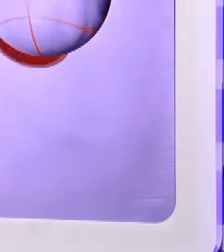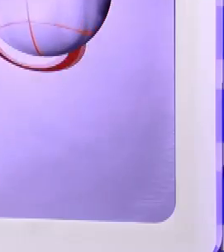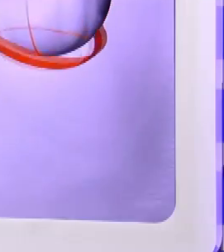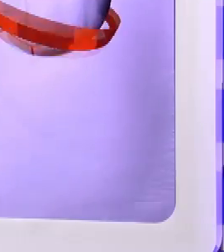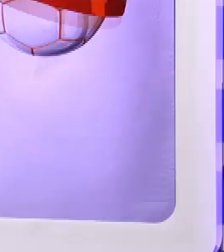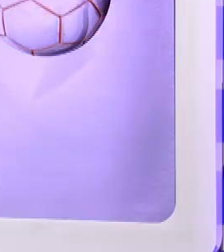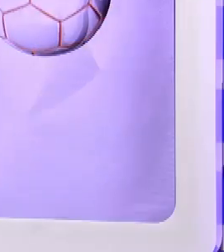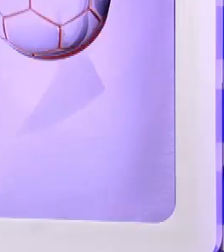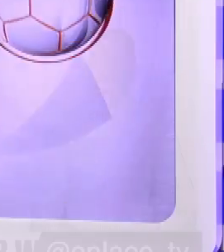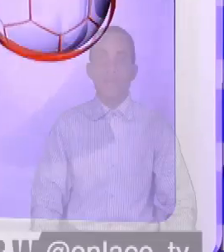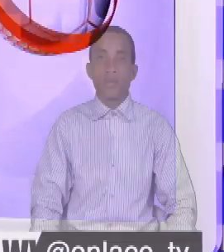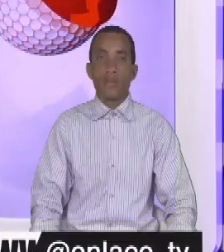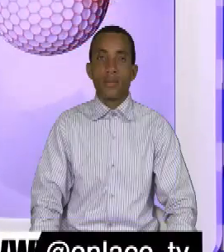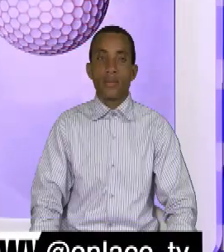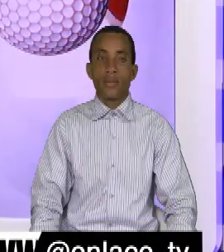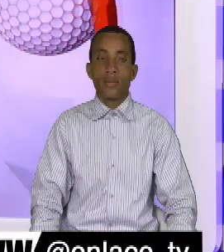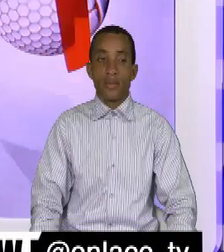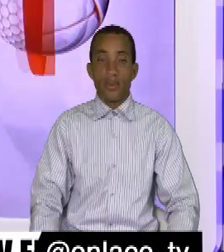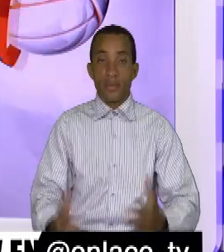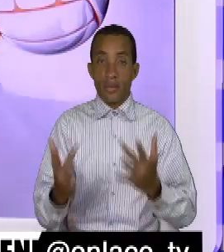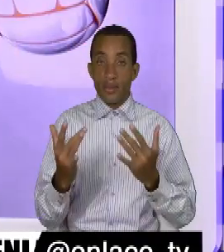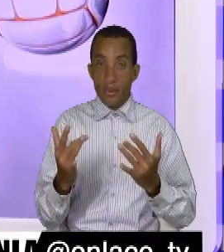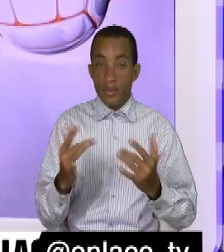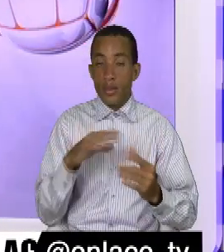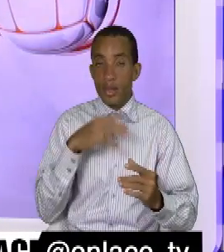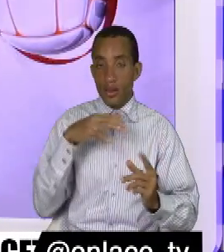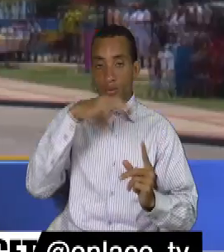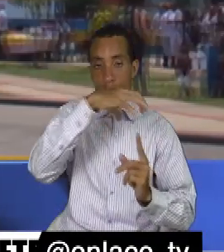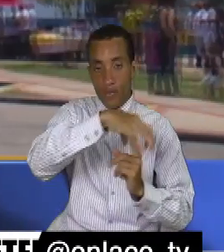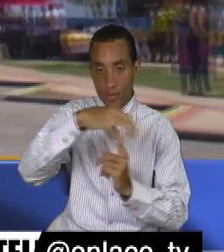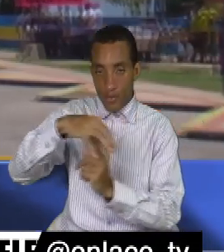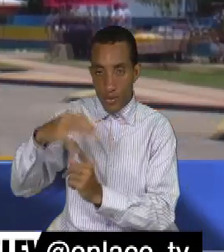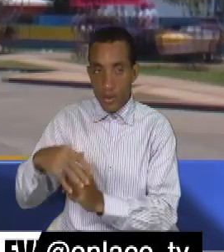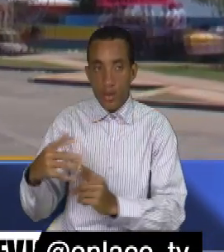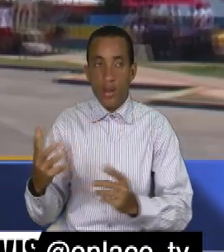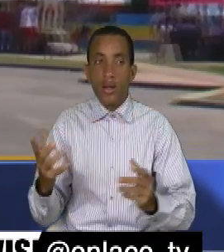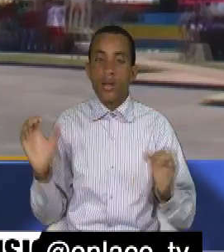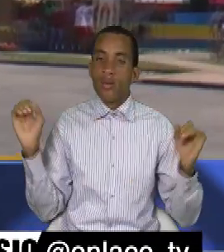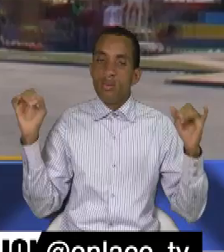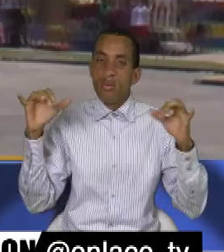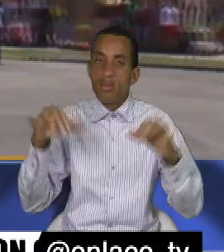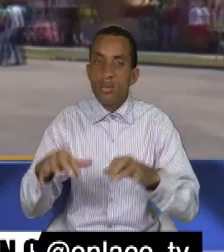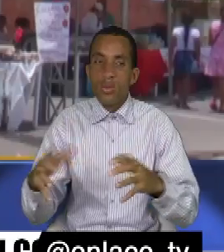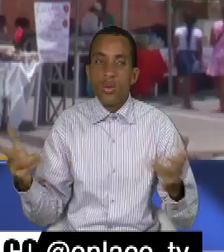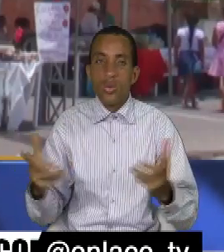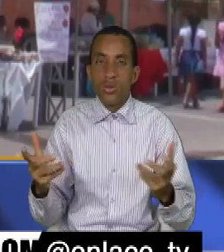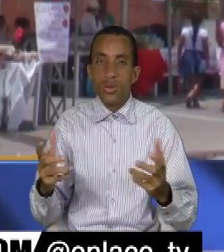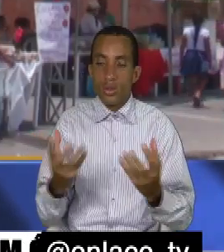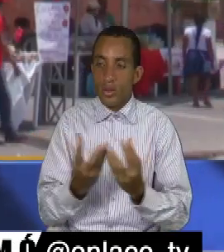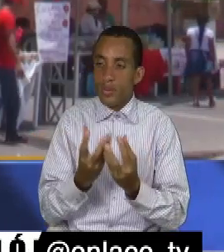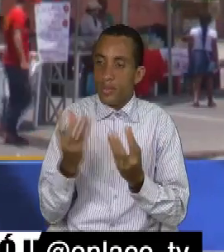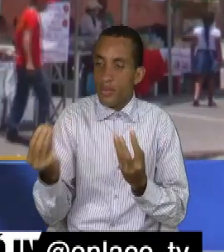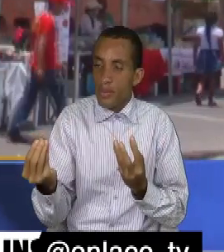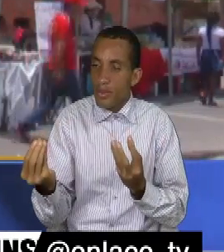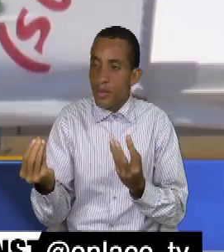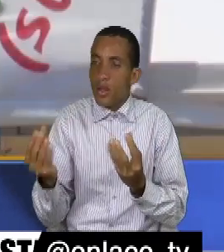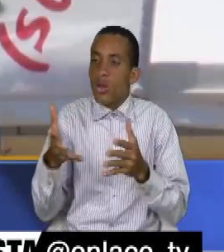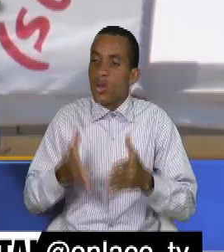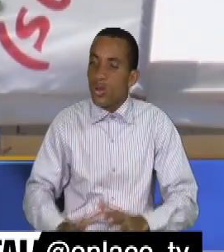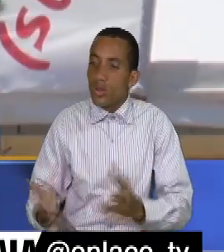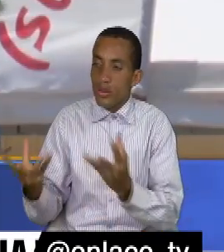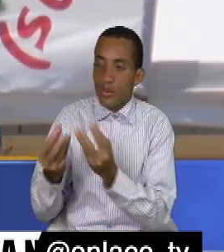Y espere después de la pausa detalles del Festival de Colonias que se realizará en Bucaramanga. Por supuesto, la colonia barranqueña hará presencia en la